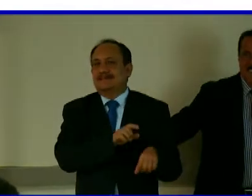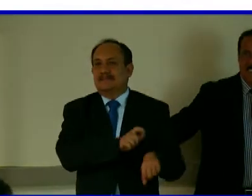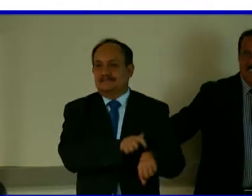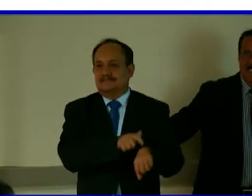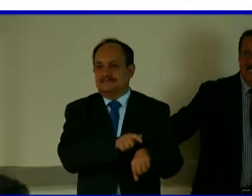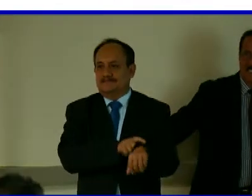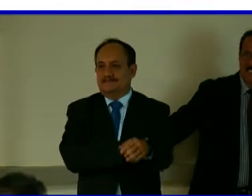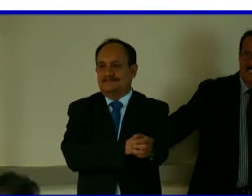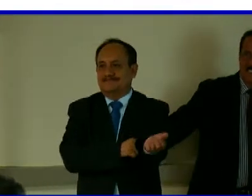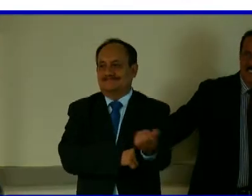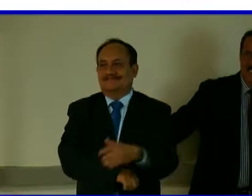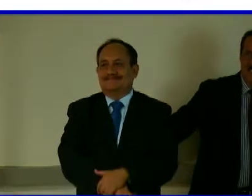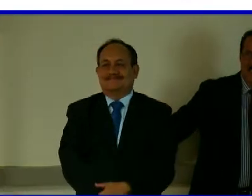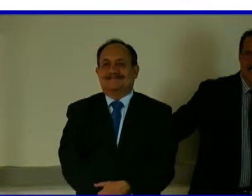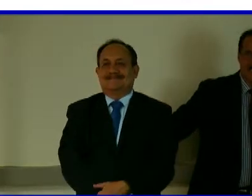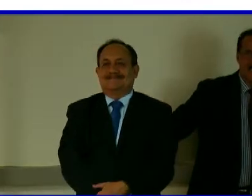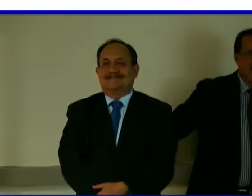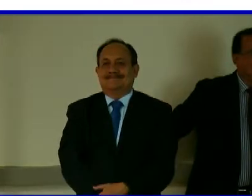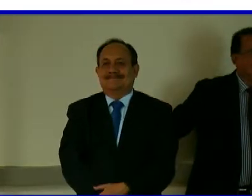Somatización.